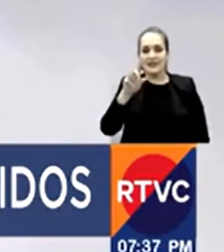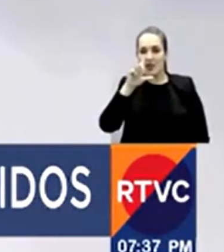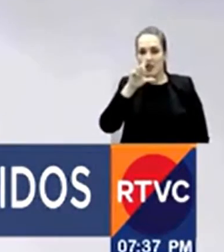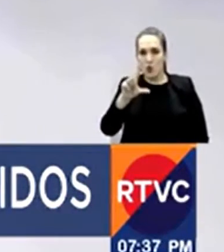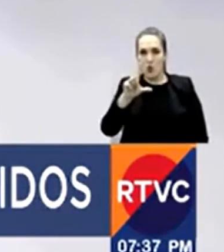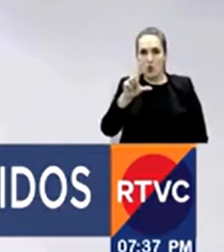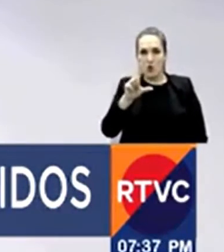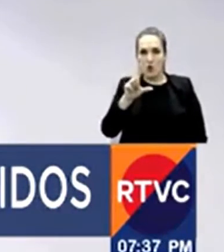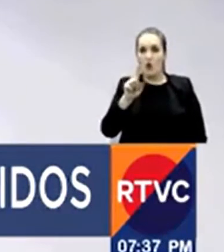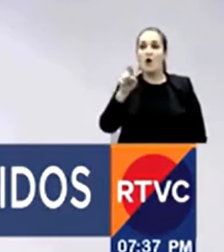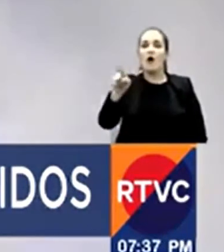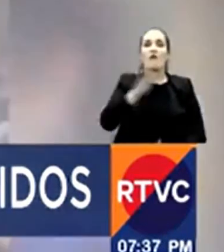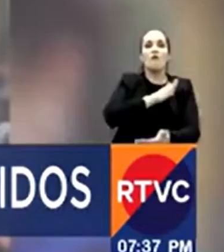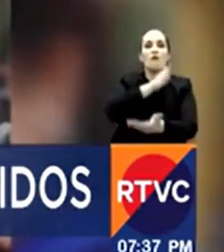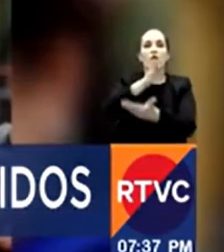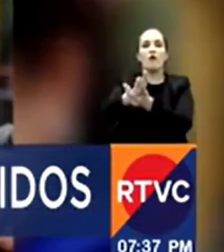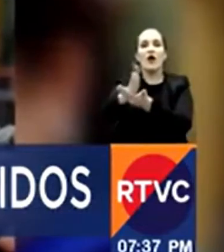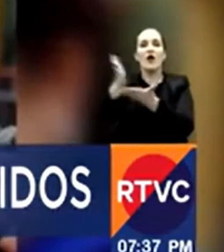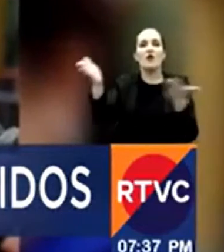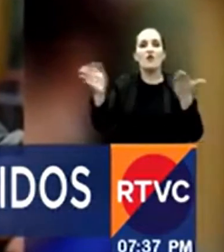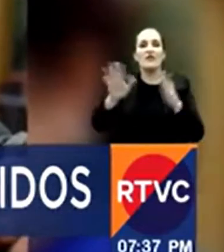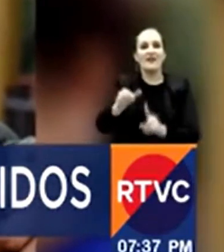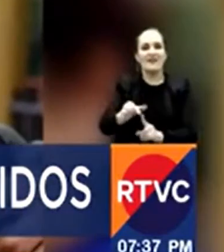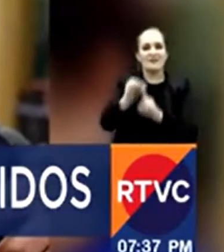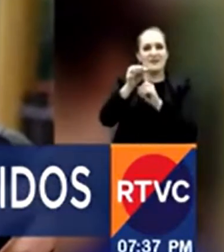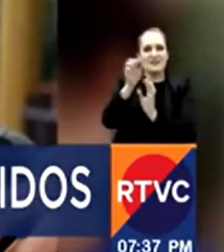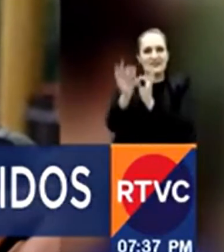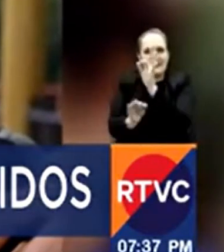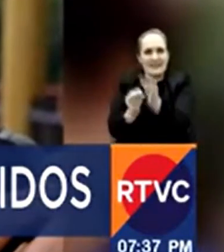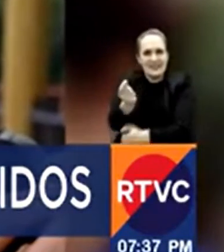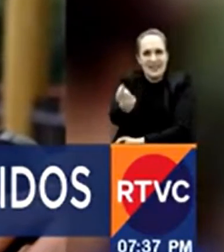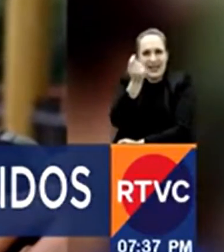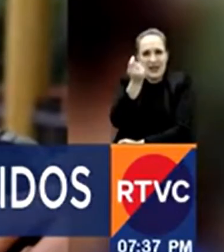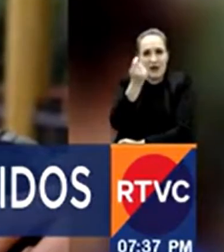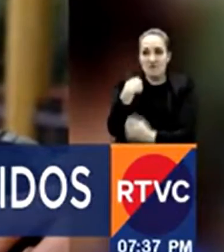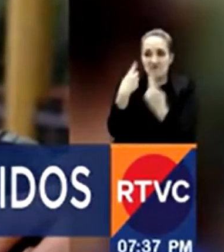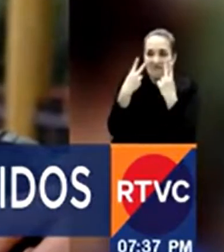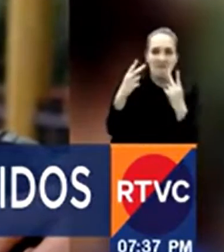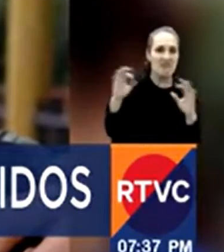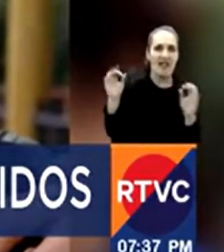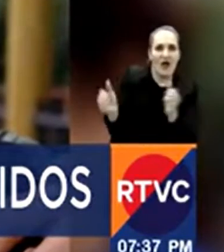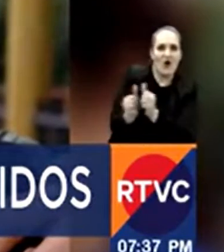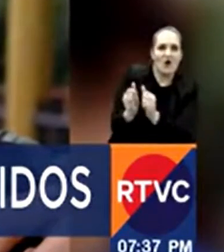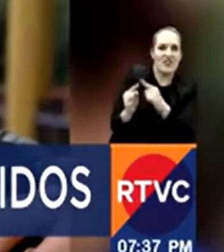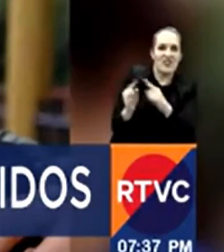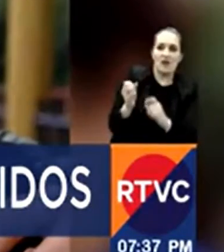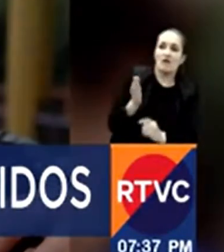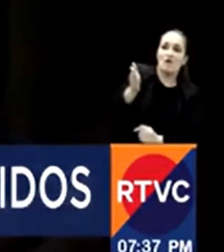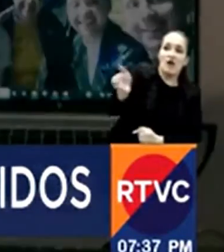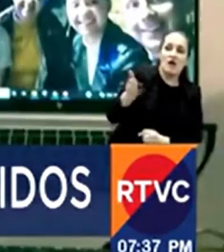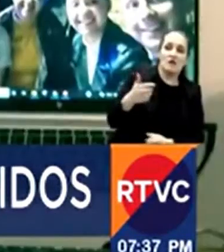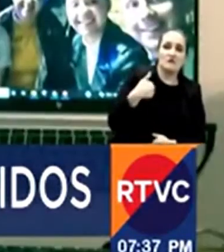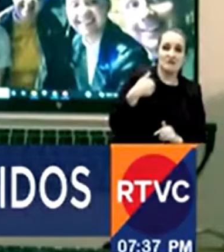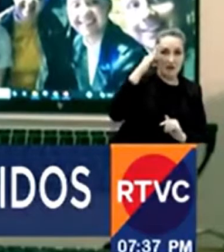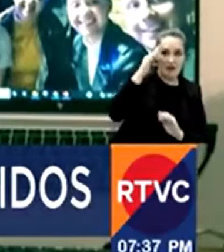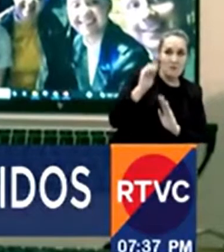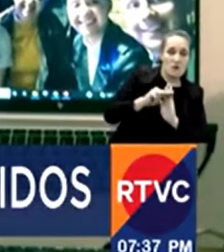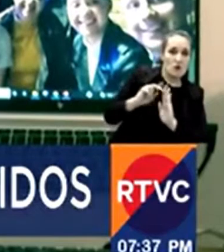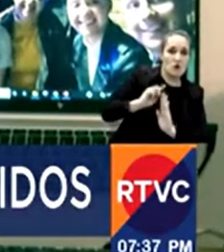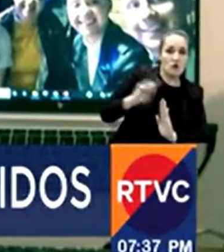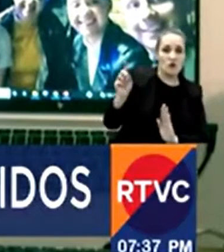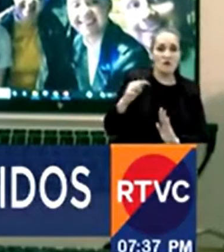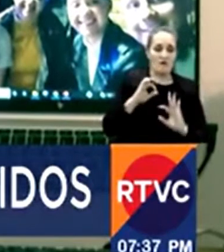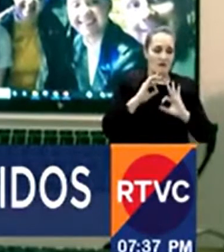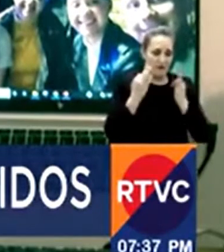la UCI con mi tío. No pudimos hablar con ella, no pudimos verla, no pudimos visitarla por protocolos. Como familia tomamos